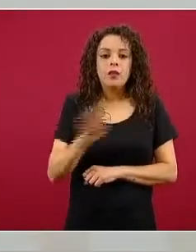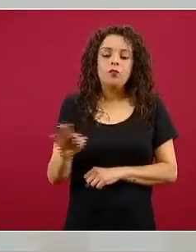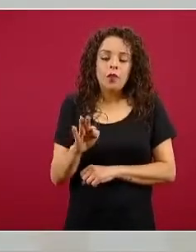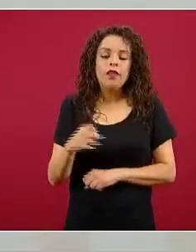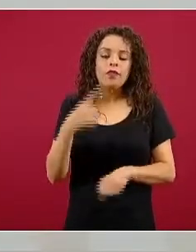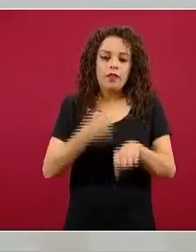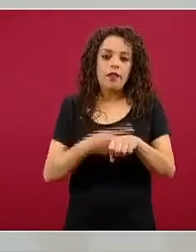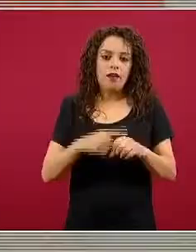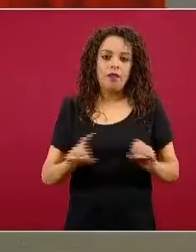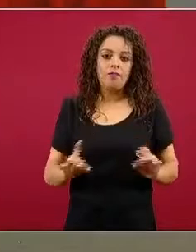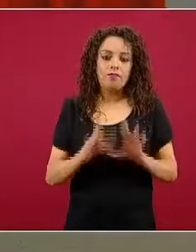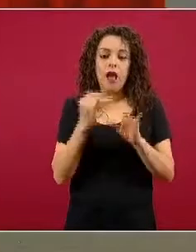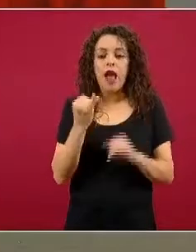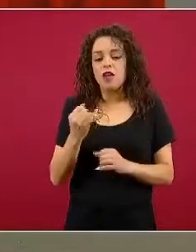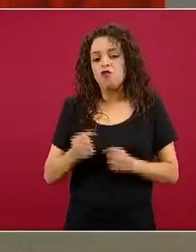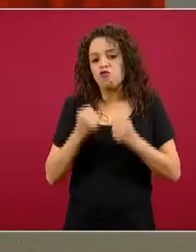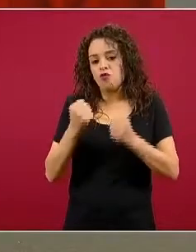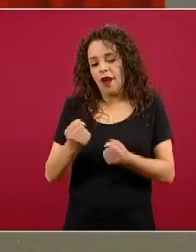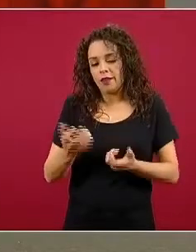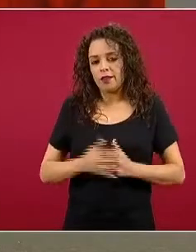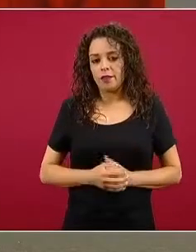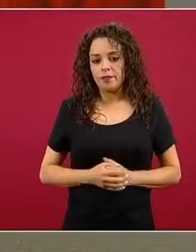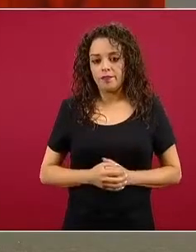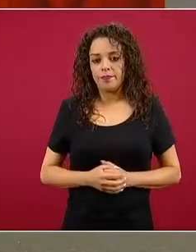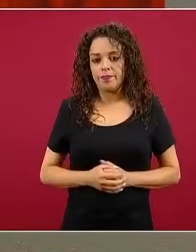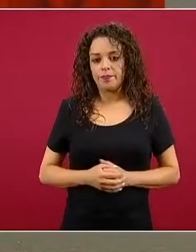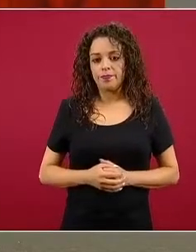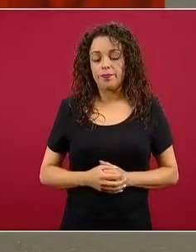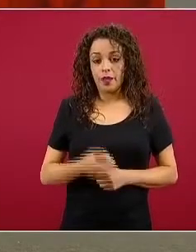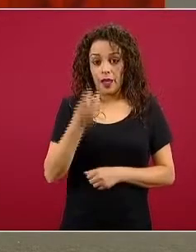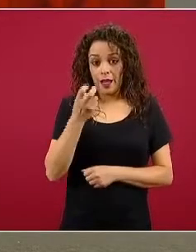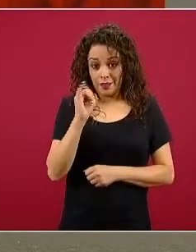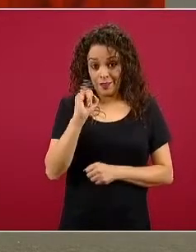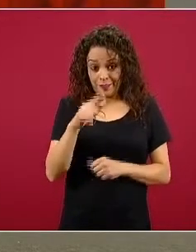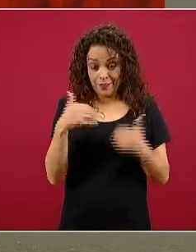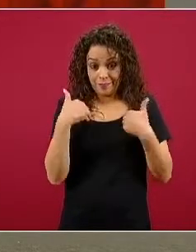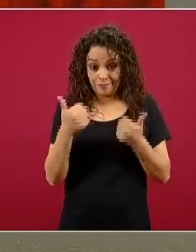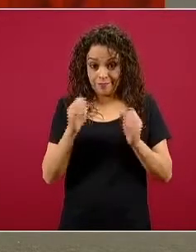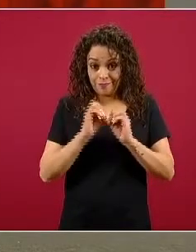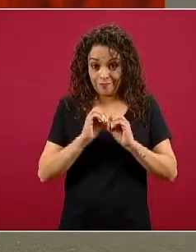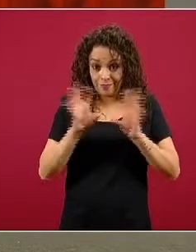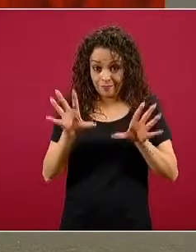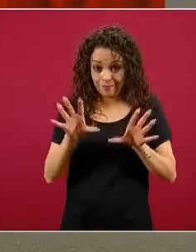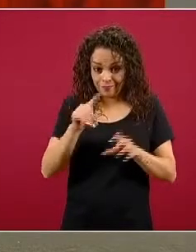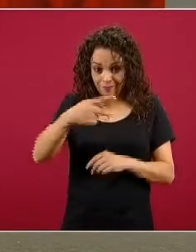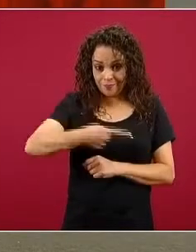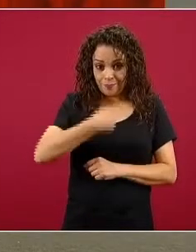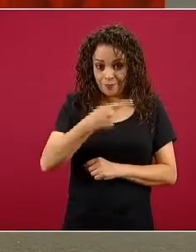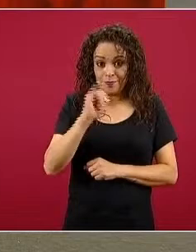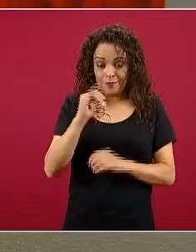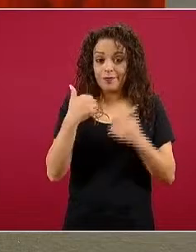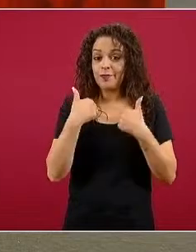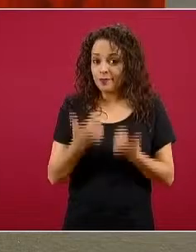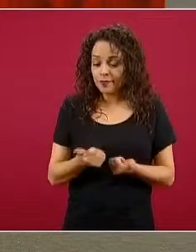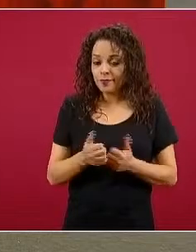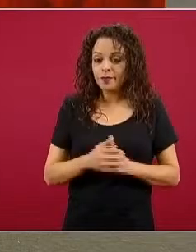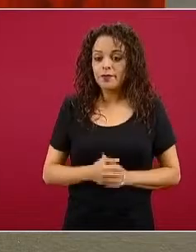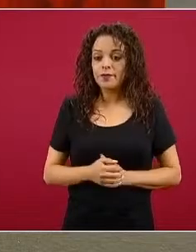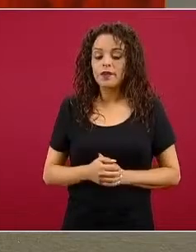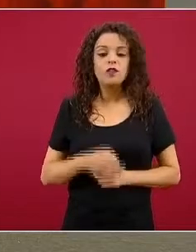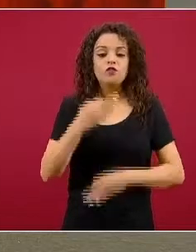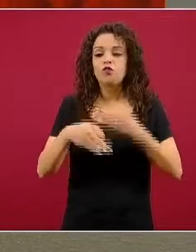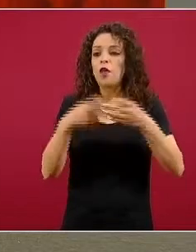esto, no es el tema tanto de no otorgar el tratamiento, sino hemos bajado la guardia personal de salud y la misma